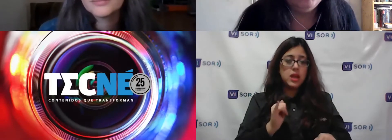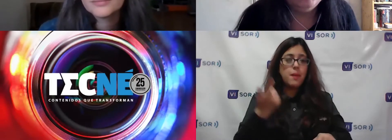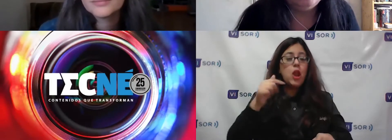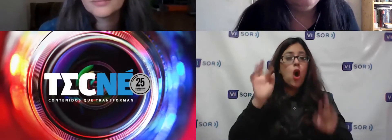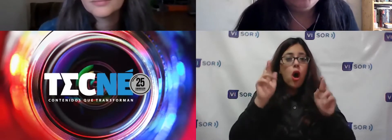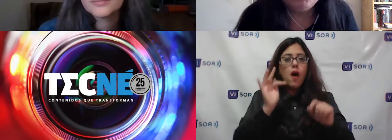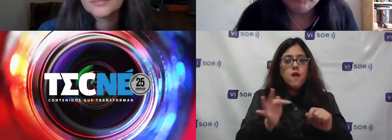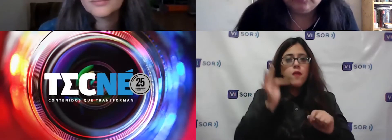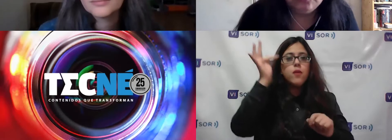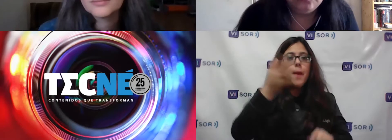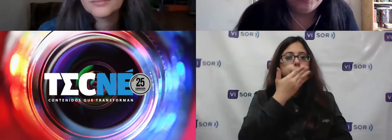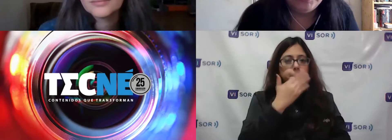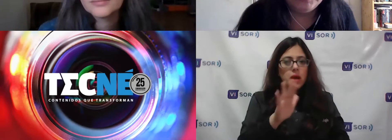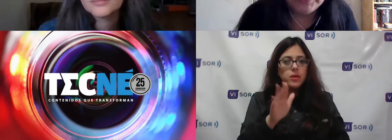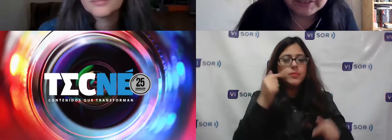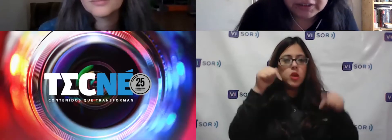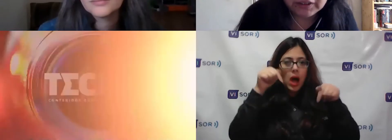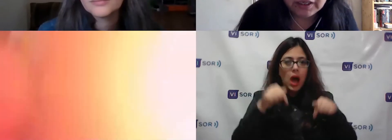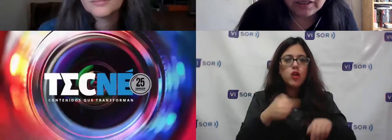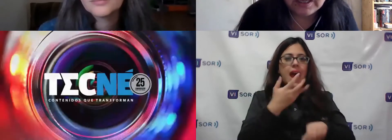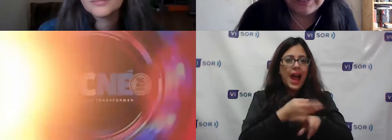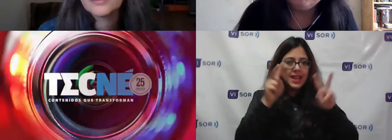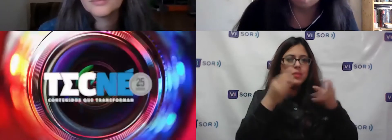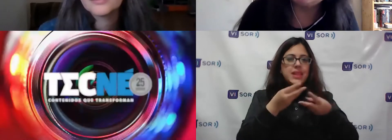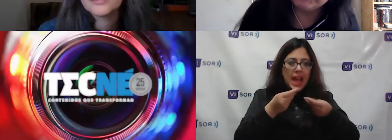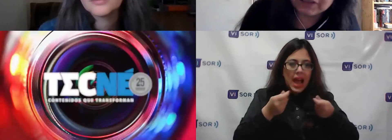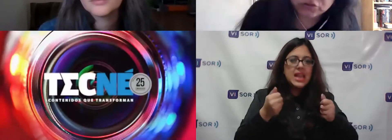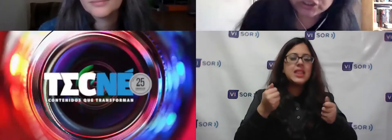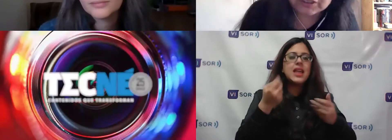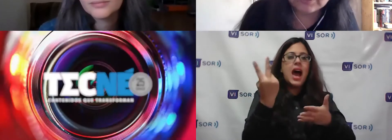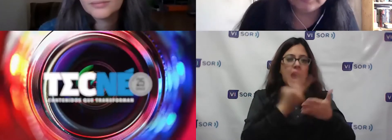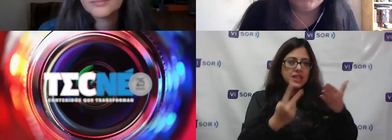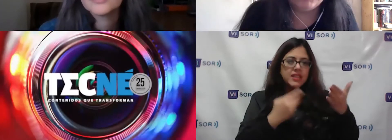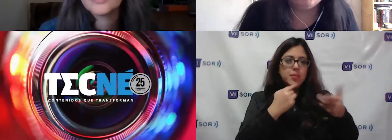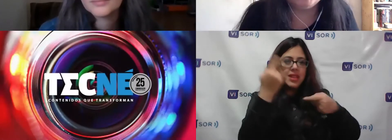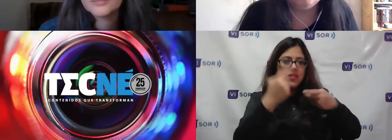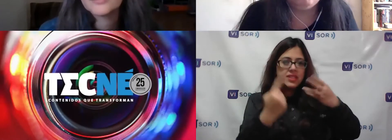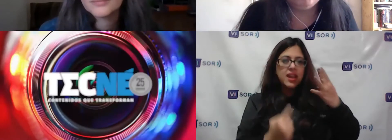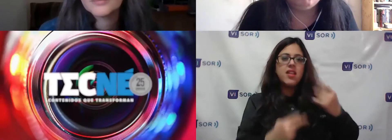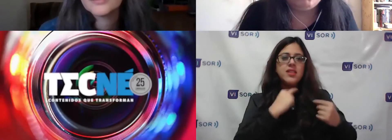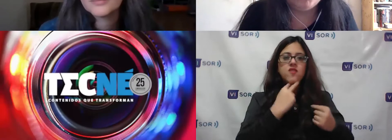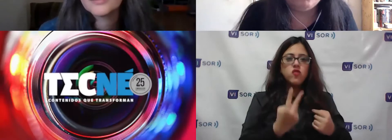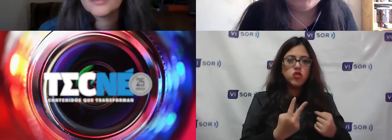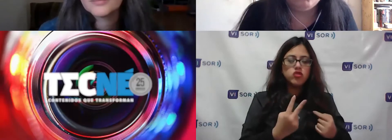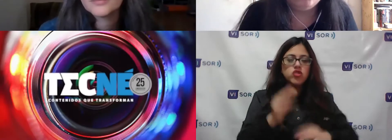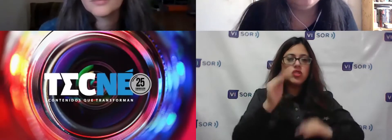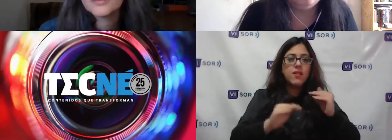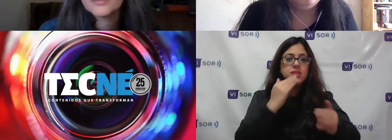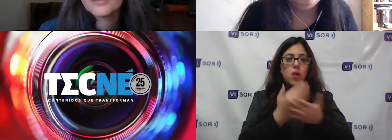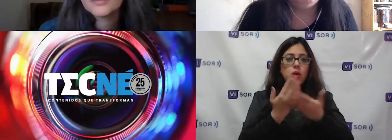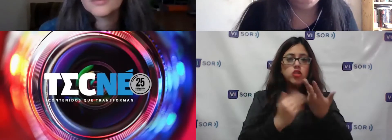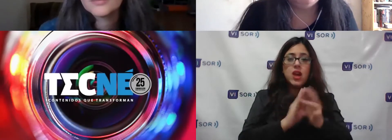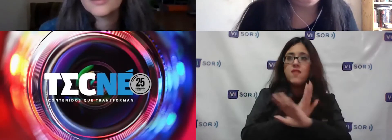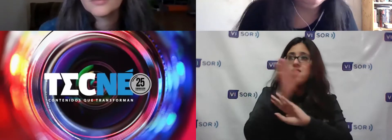hay un reconocimiento a la calidad artística a la diversidad de voces una de las cosas que uno cuando va a pasar a defender mucho